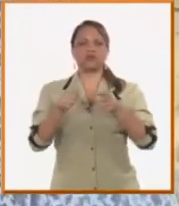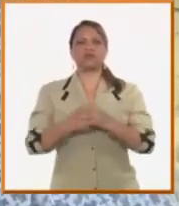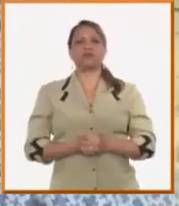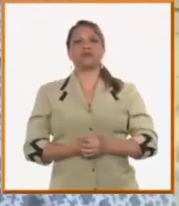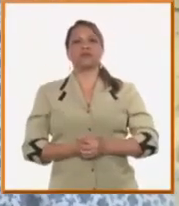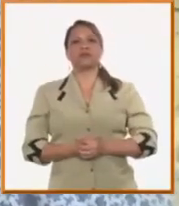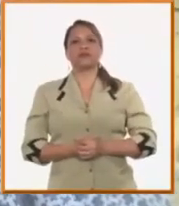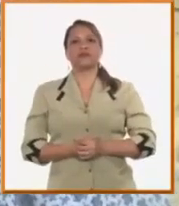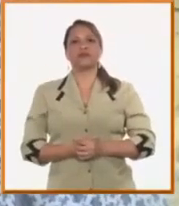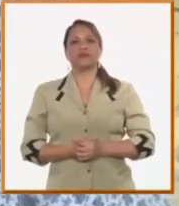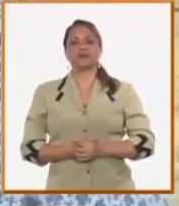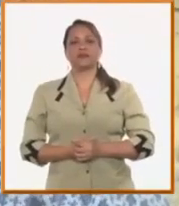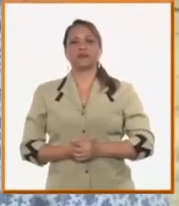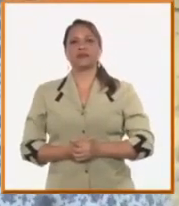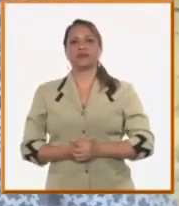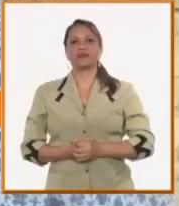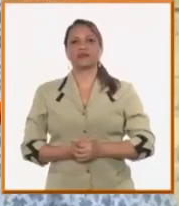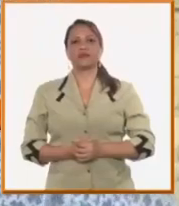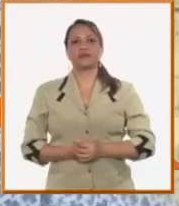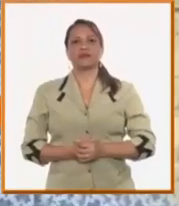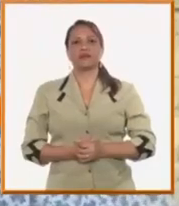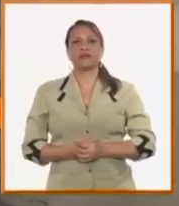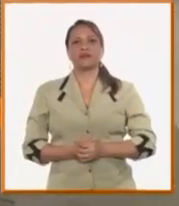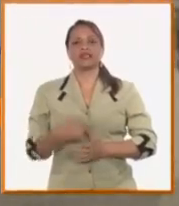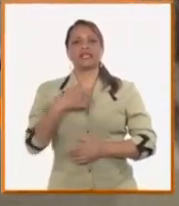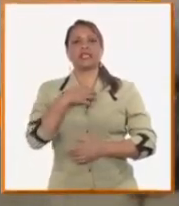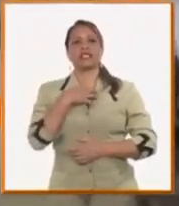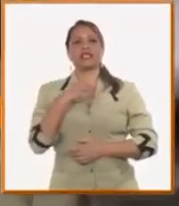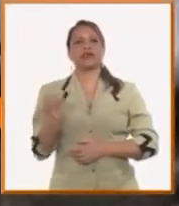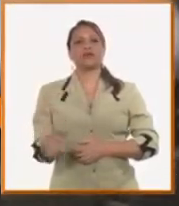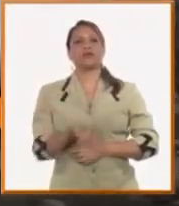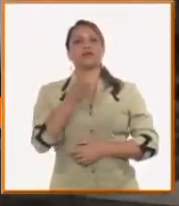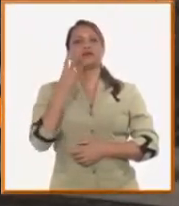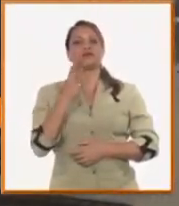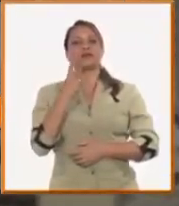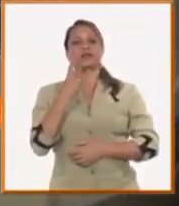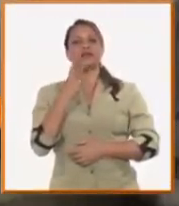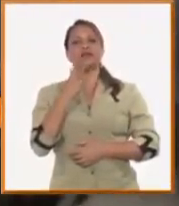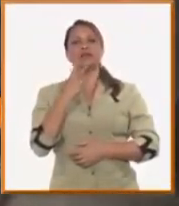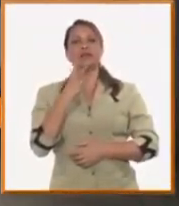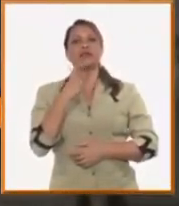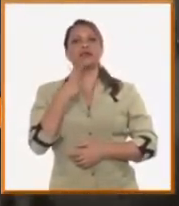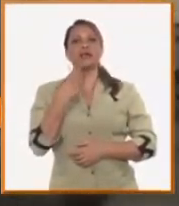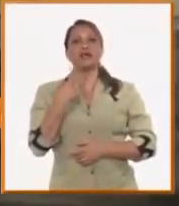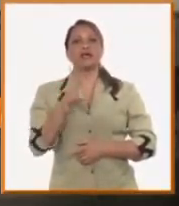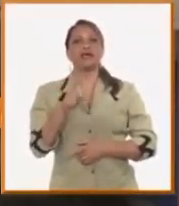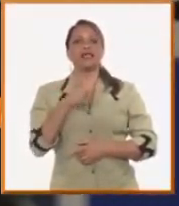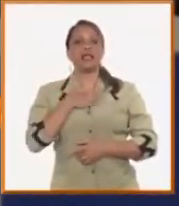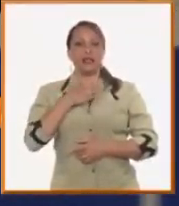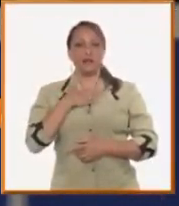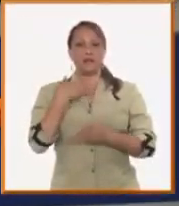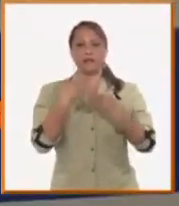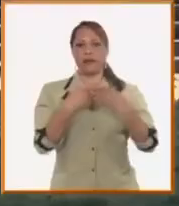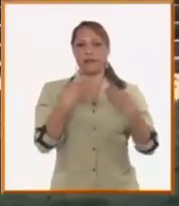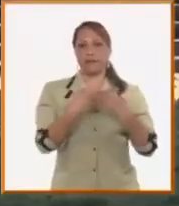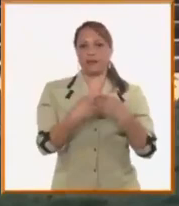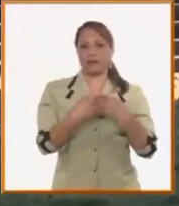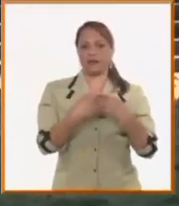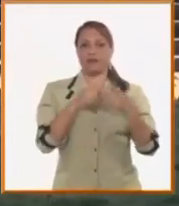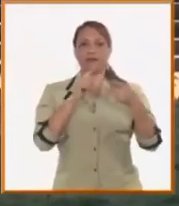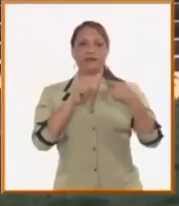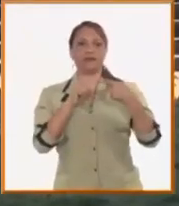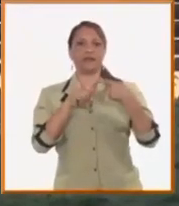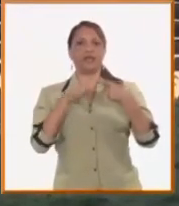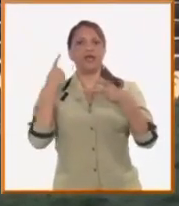tenemos la fortuna de contar con tres columnas importantes, que es la propia industria, la otra